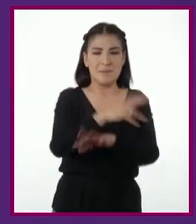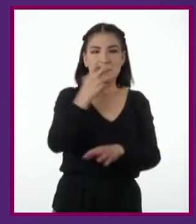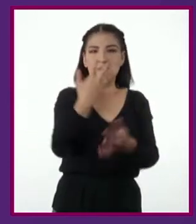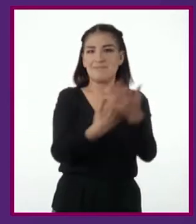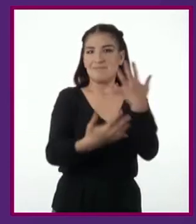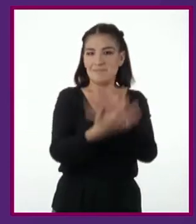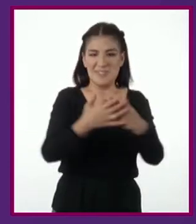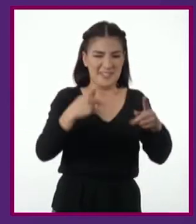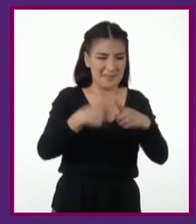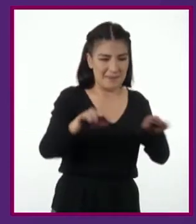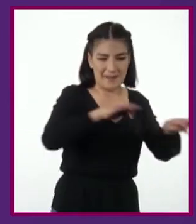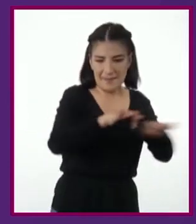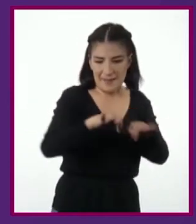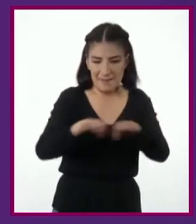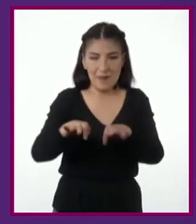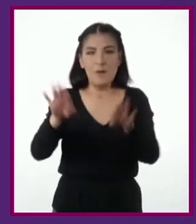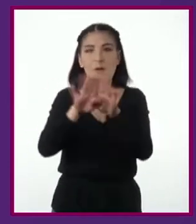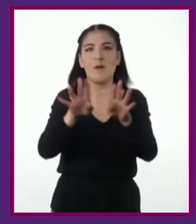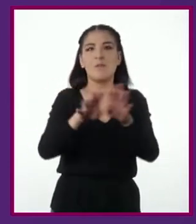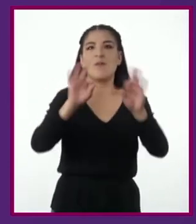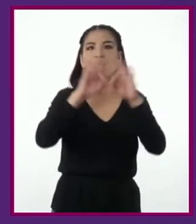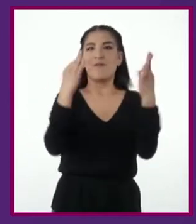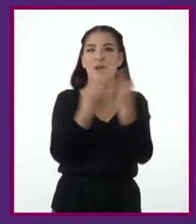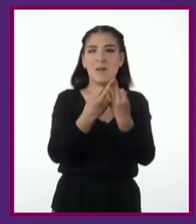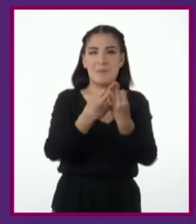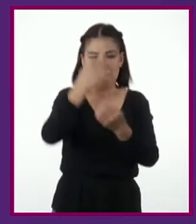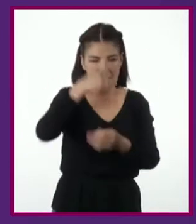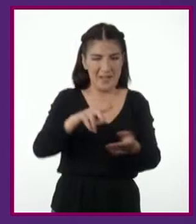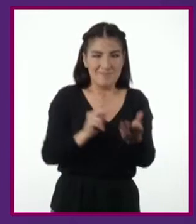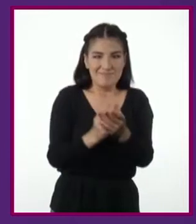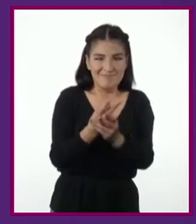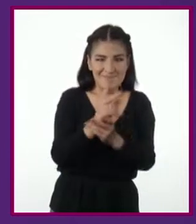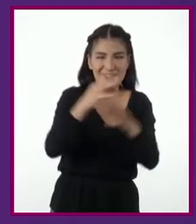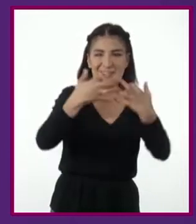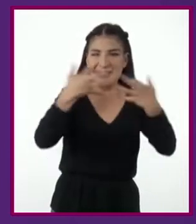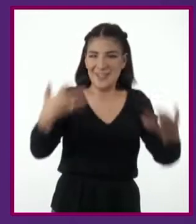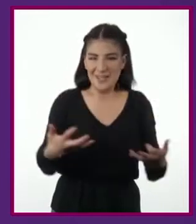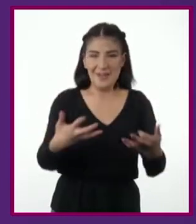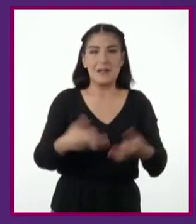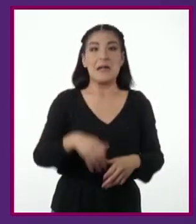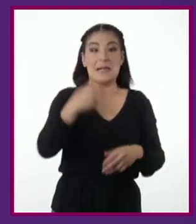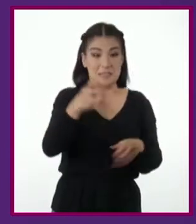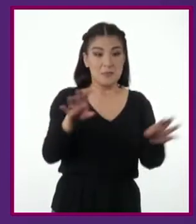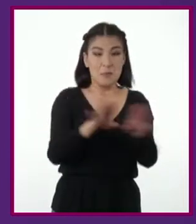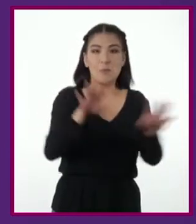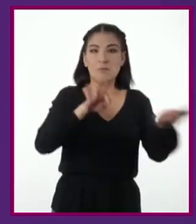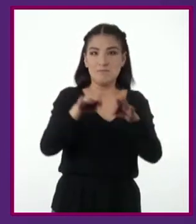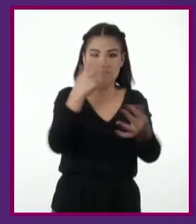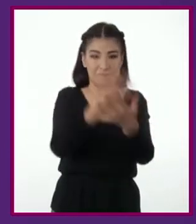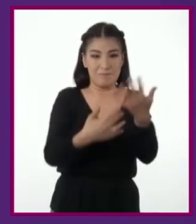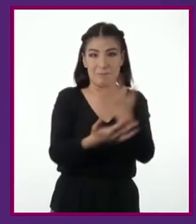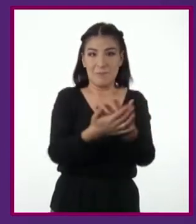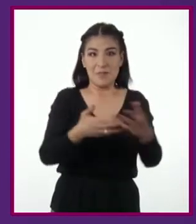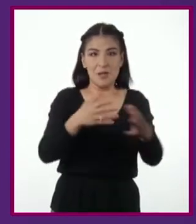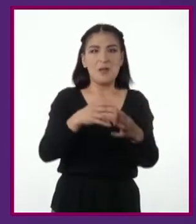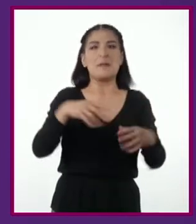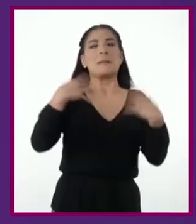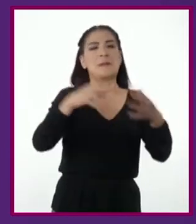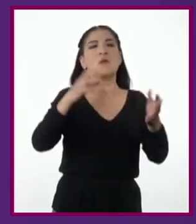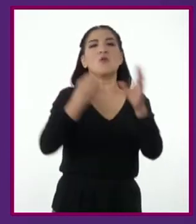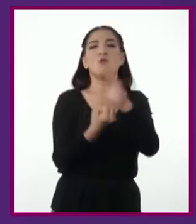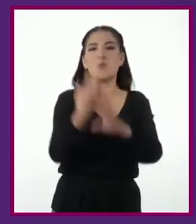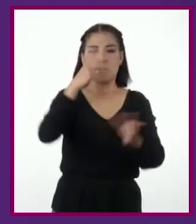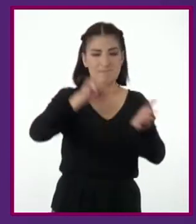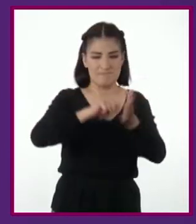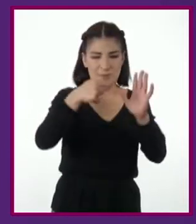que le permitió crear propias formas de cultivar la tierra. El sistema de trabajo manual dio lugar a un conjunto de